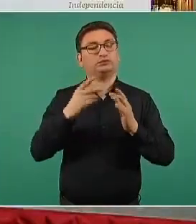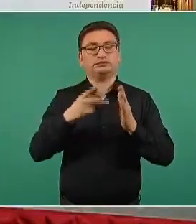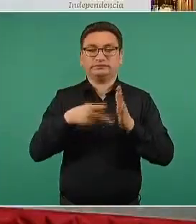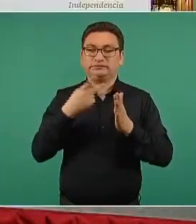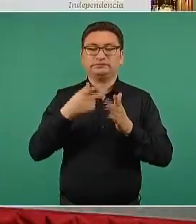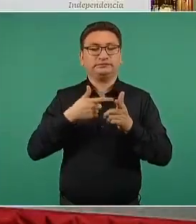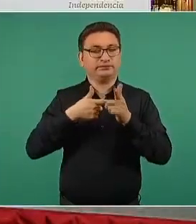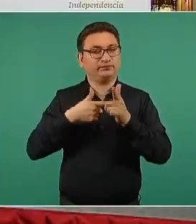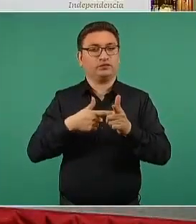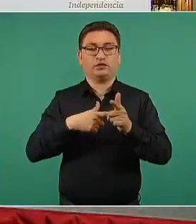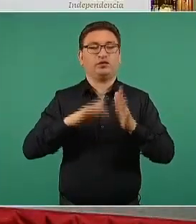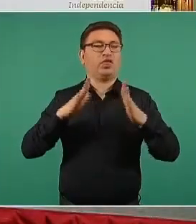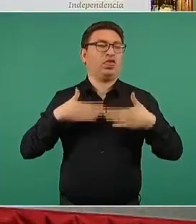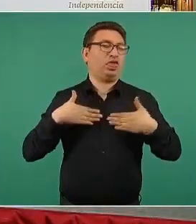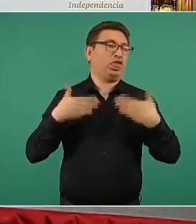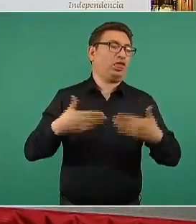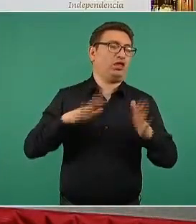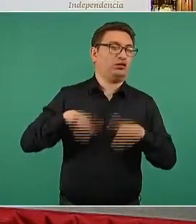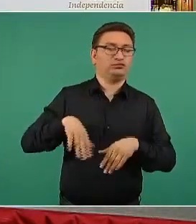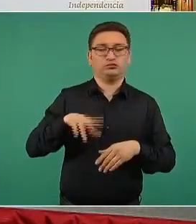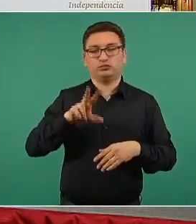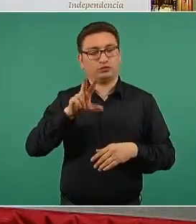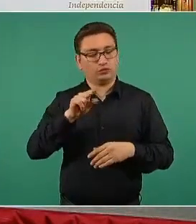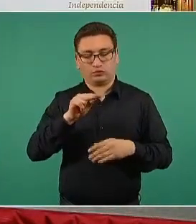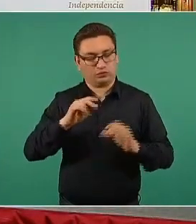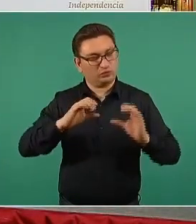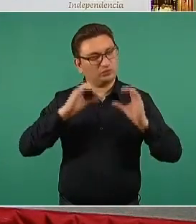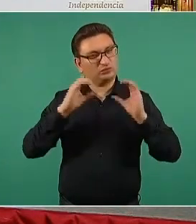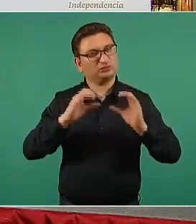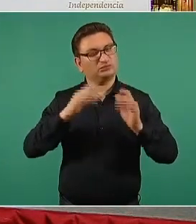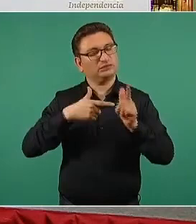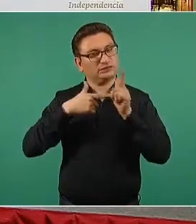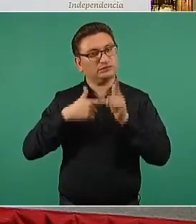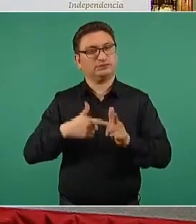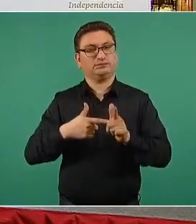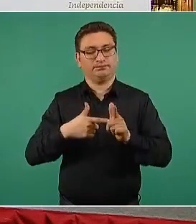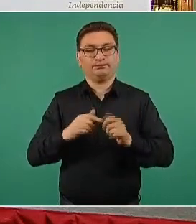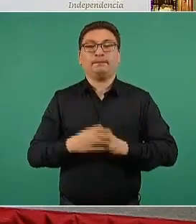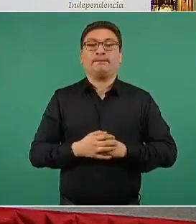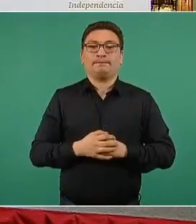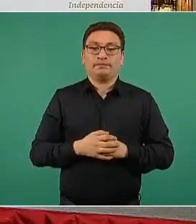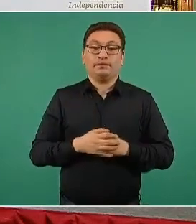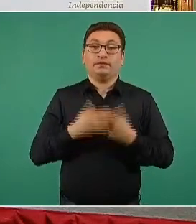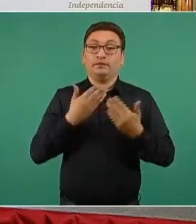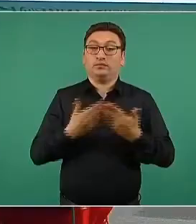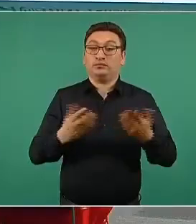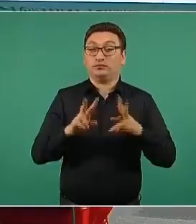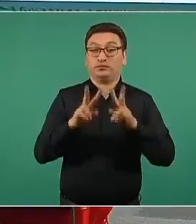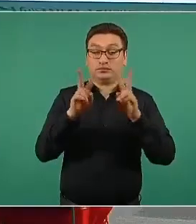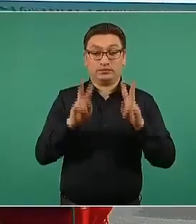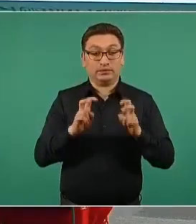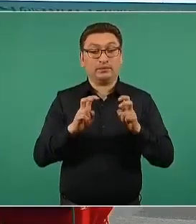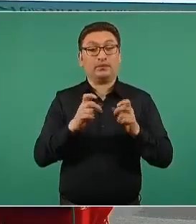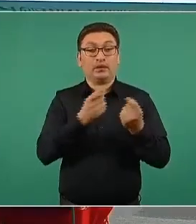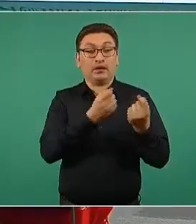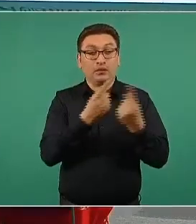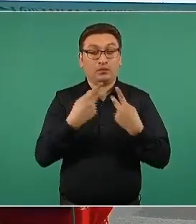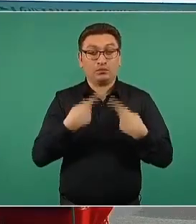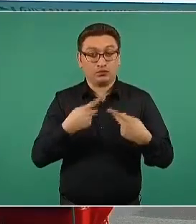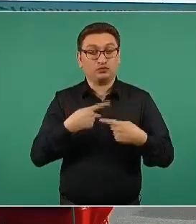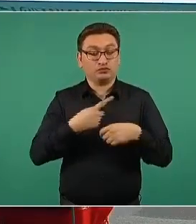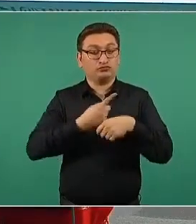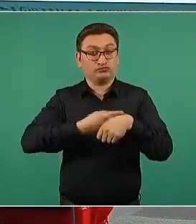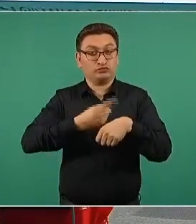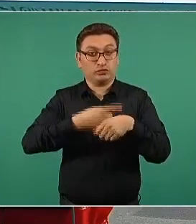continuar, no confiarnos y no bajar la guardia. Respecto a los casos activos estimados,